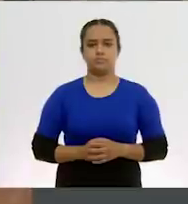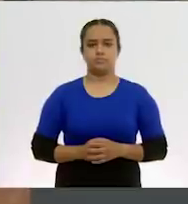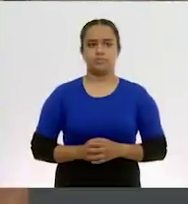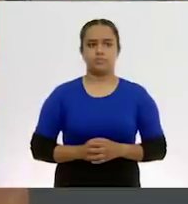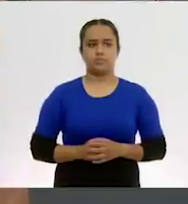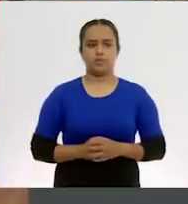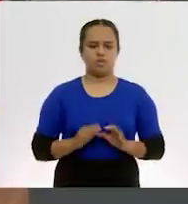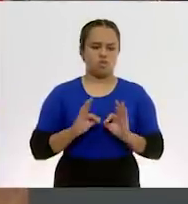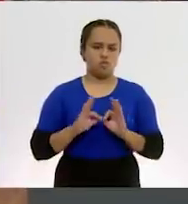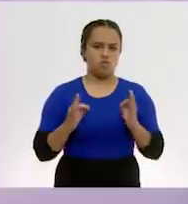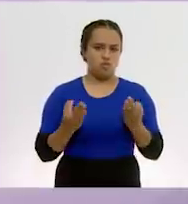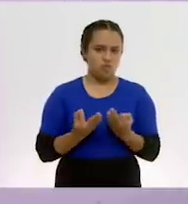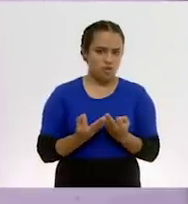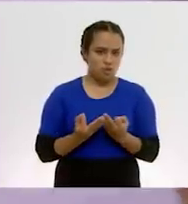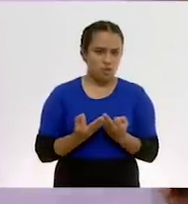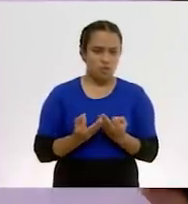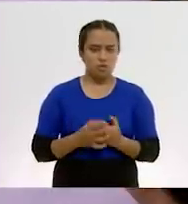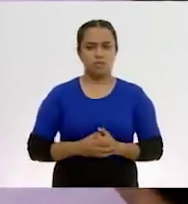formas